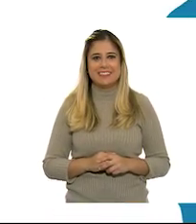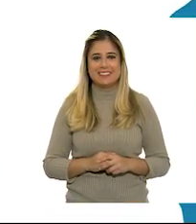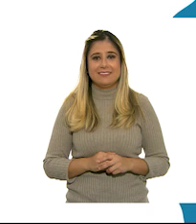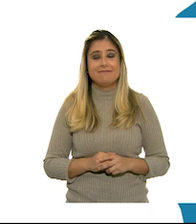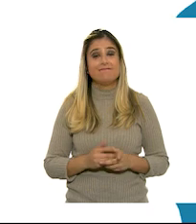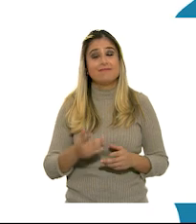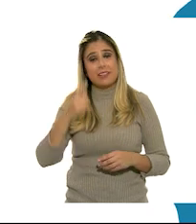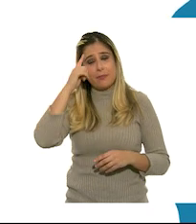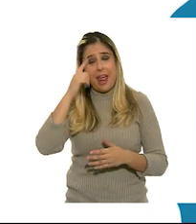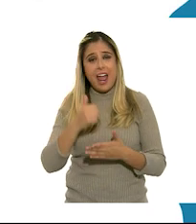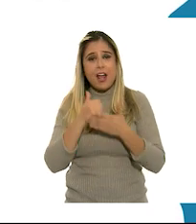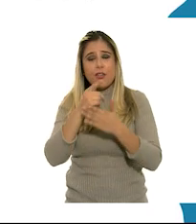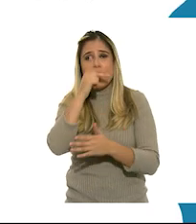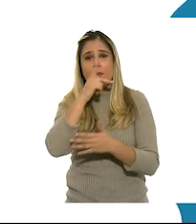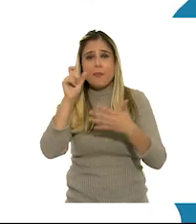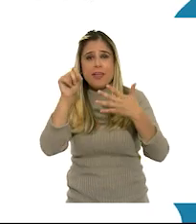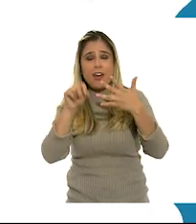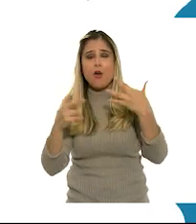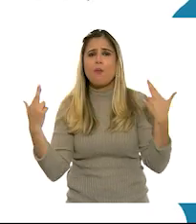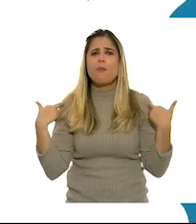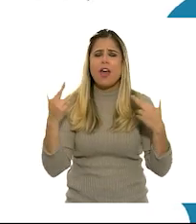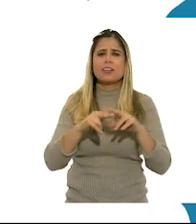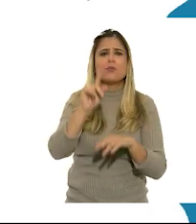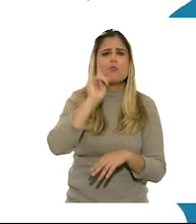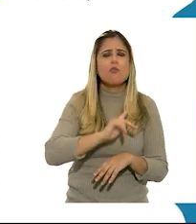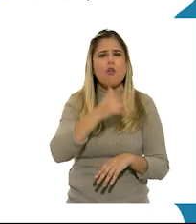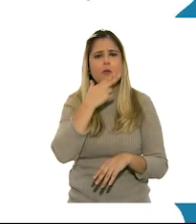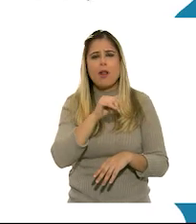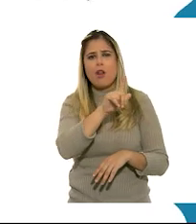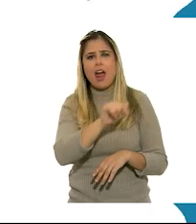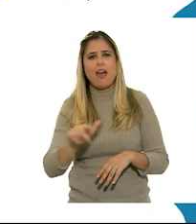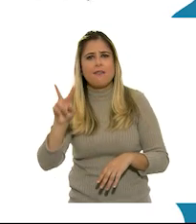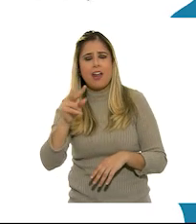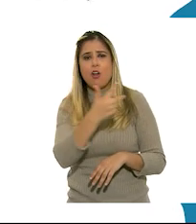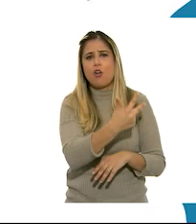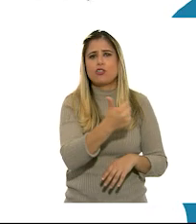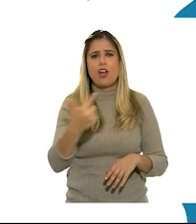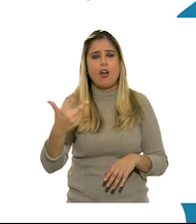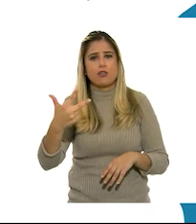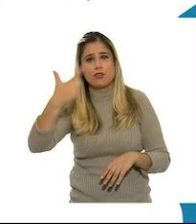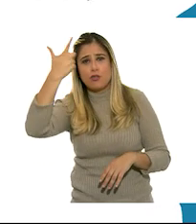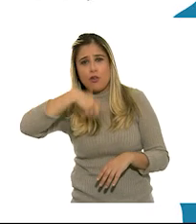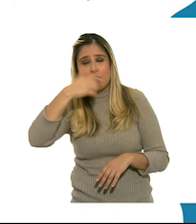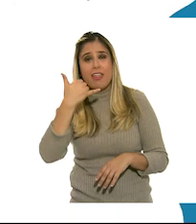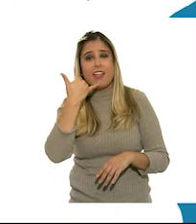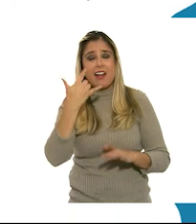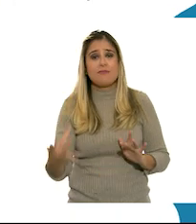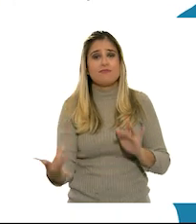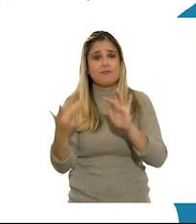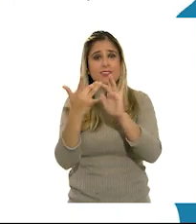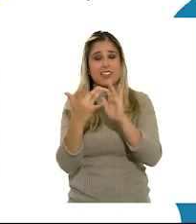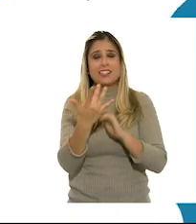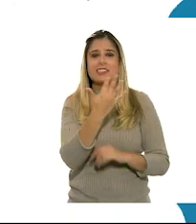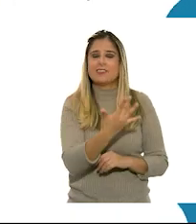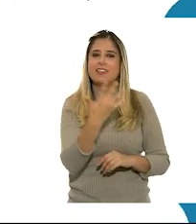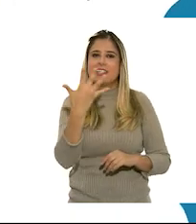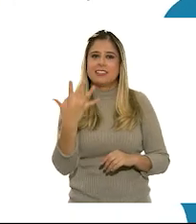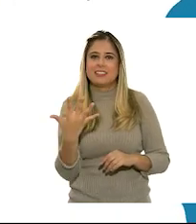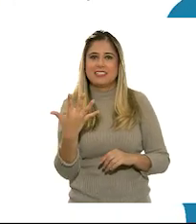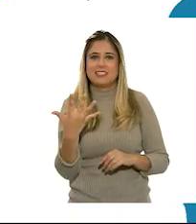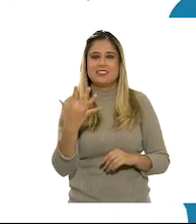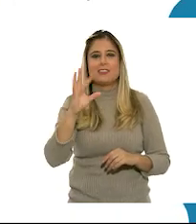Para apoyo pedagógico, hay maestras y maestros de lunes a viernes de 8 a 20 horas en el teléfono